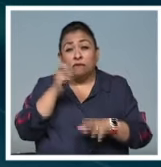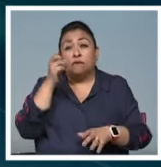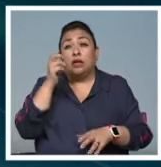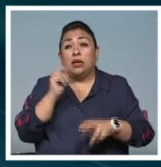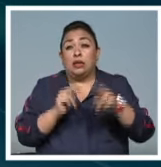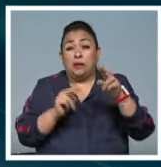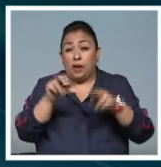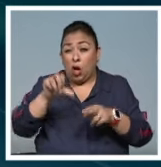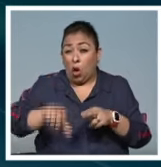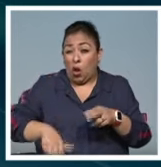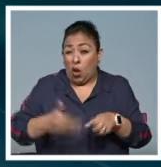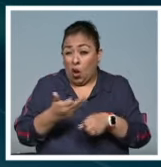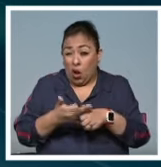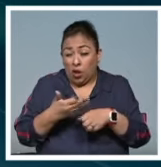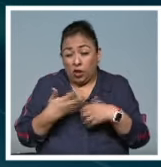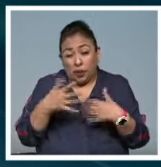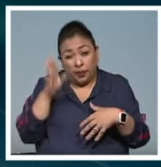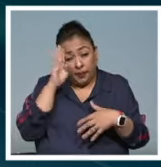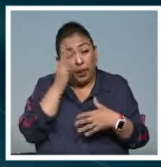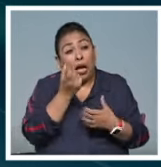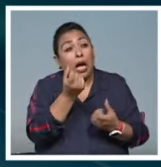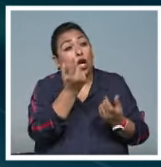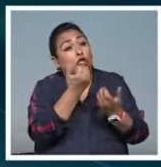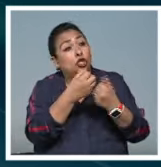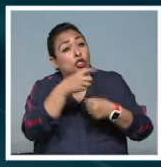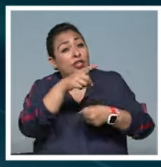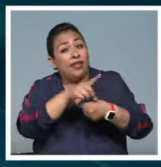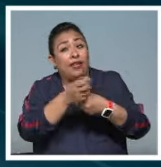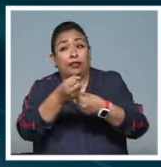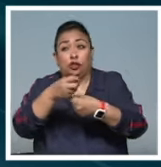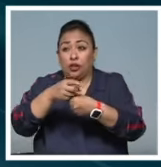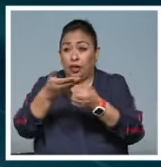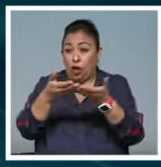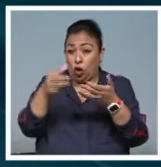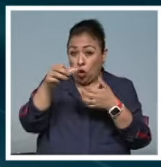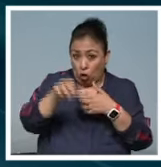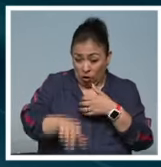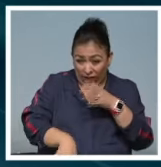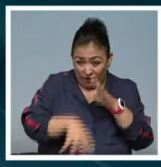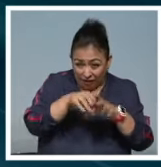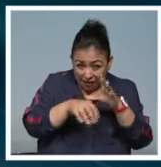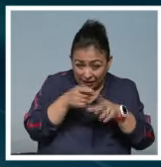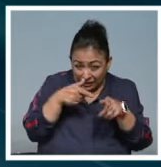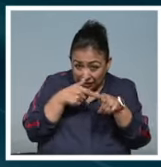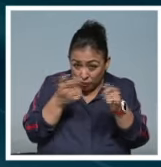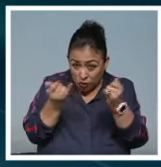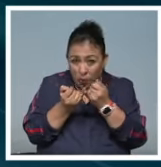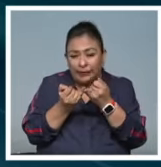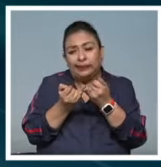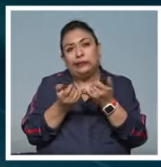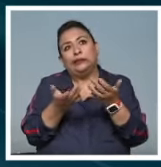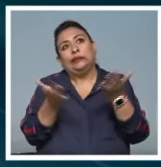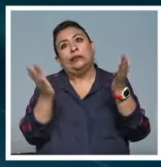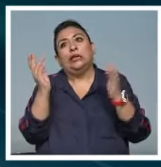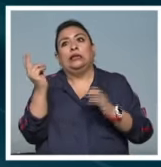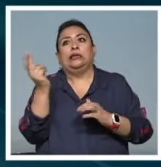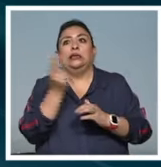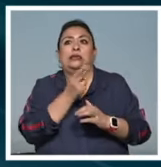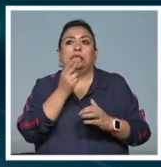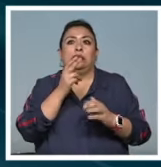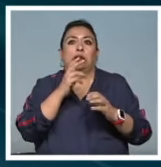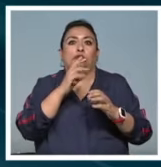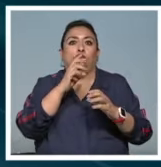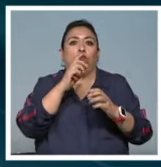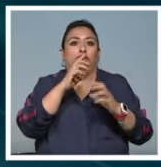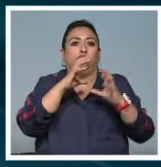niveles que lo estamos, que ciertas sociedades en la actualidad hacen, necesitaríamos muchos